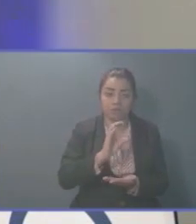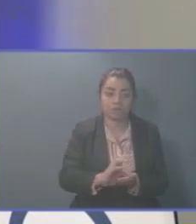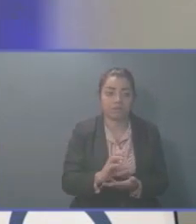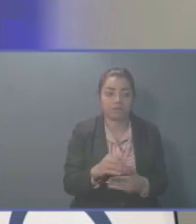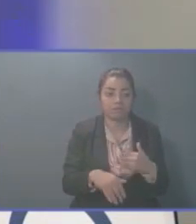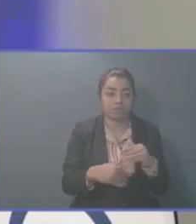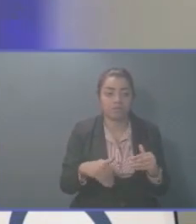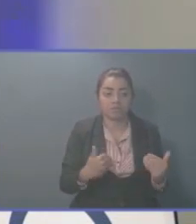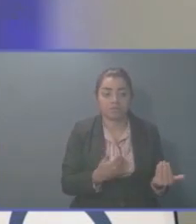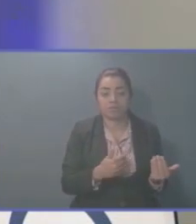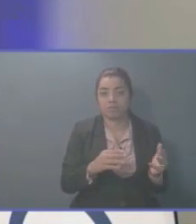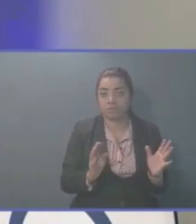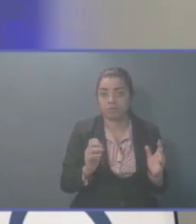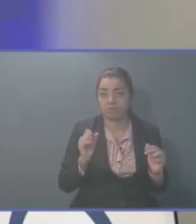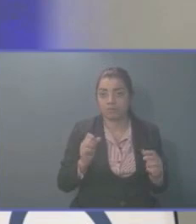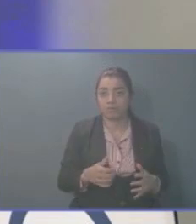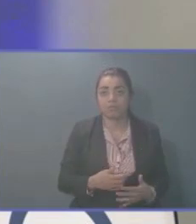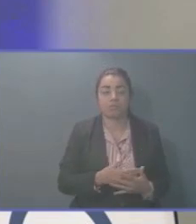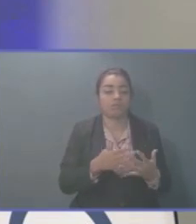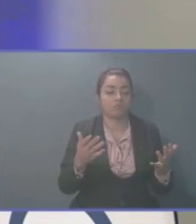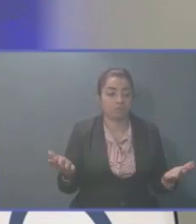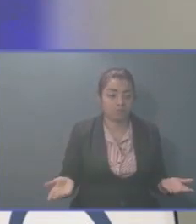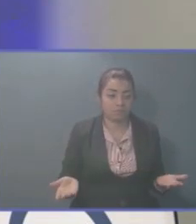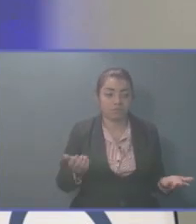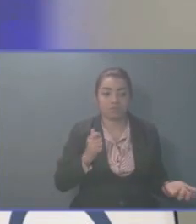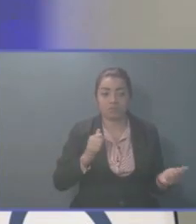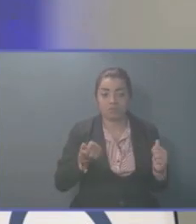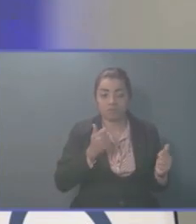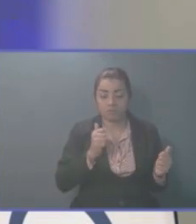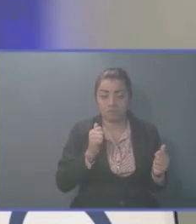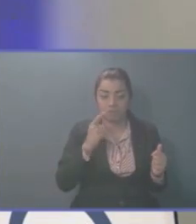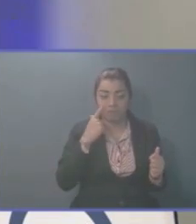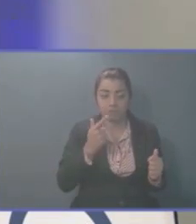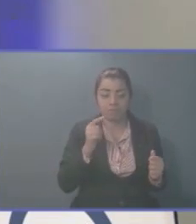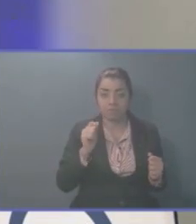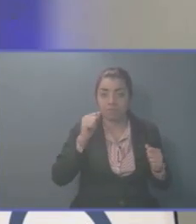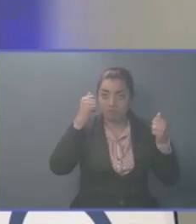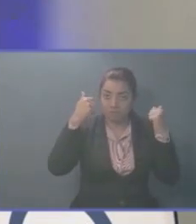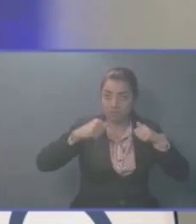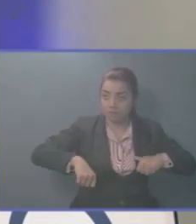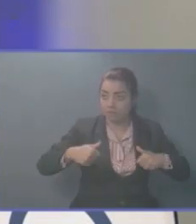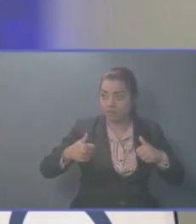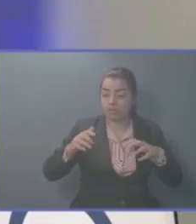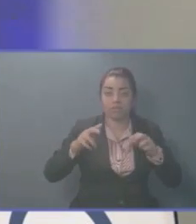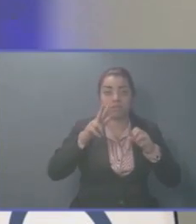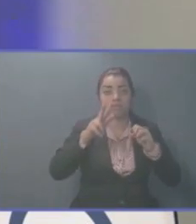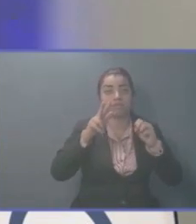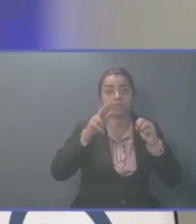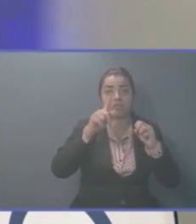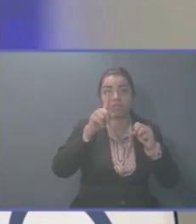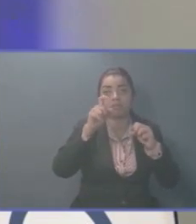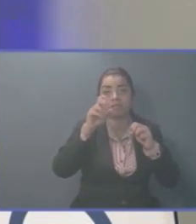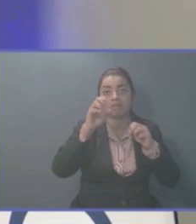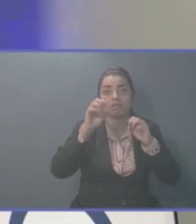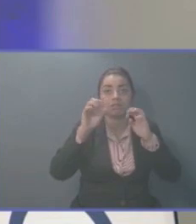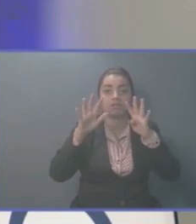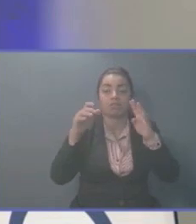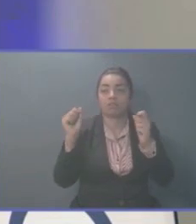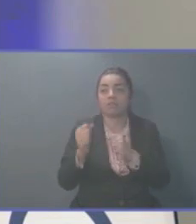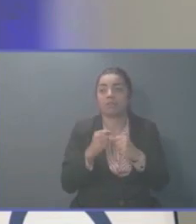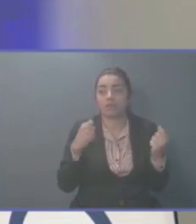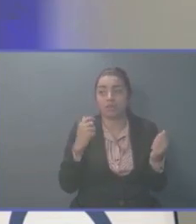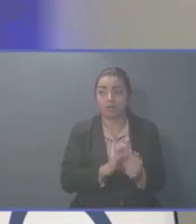uno ve contradicciones entre el argumento de que si no se aprueban los 109 millones, la crisis de